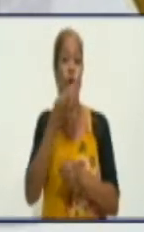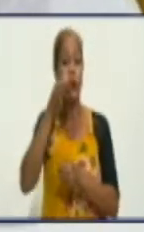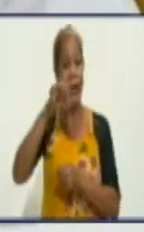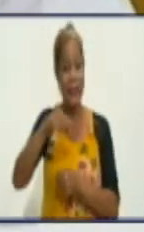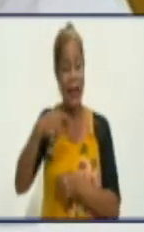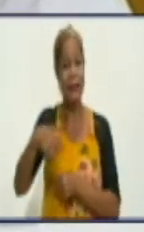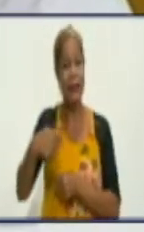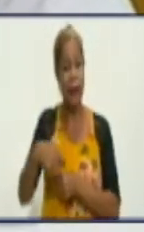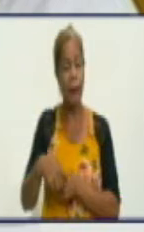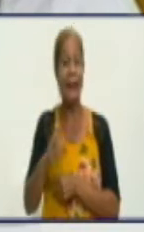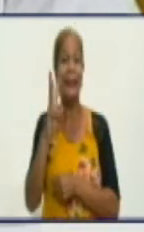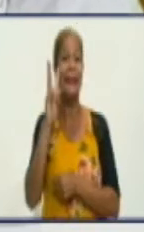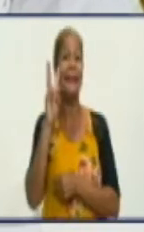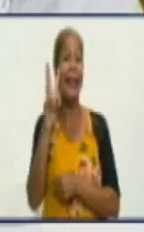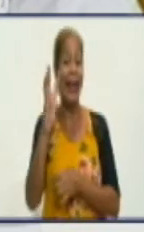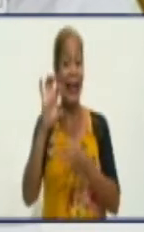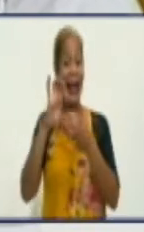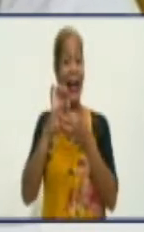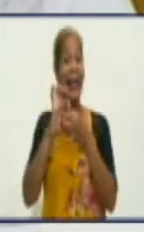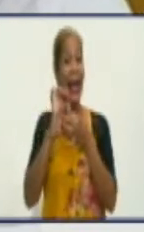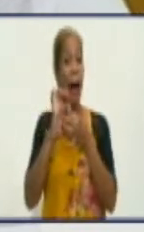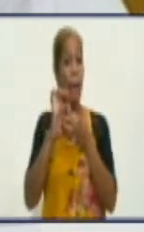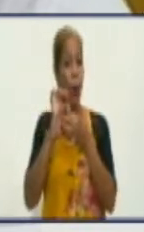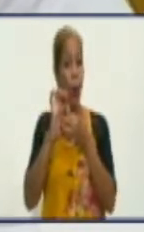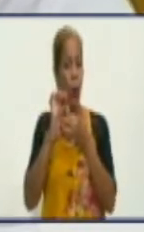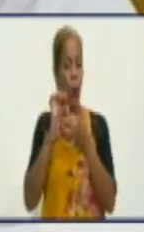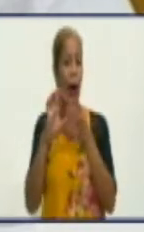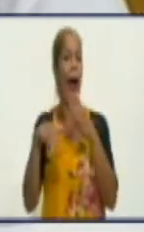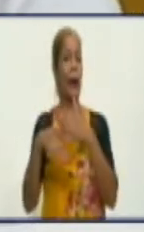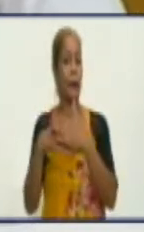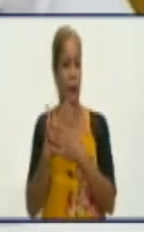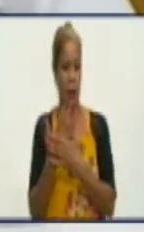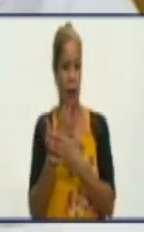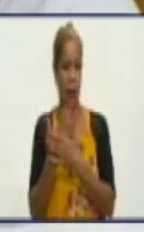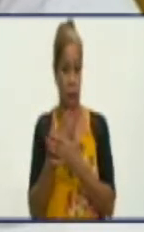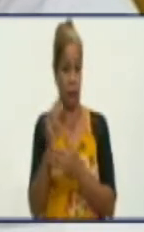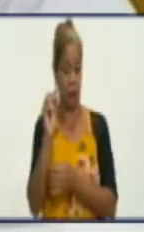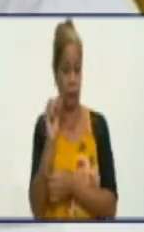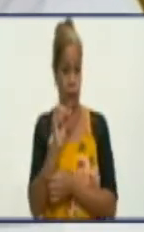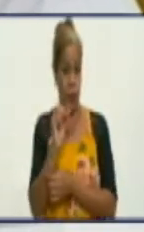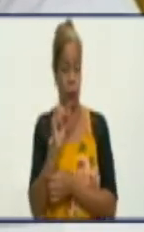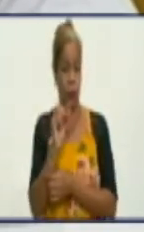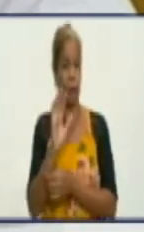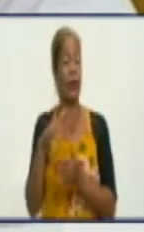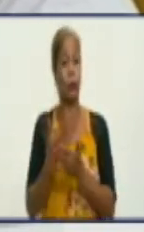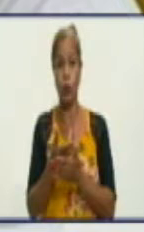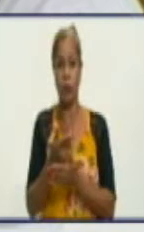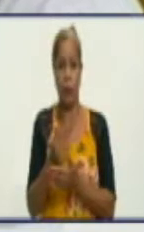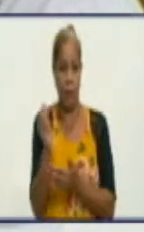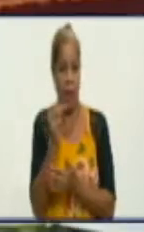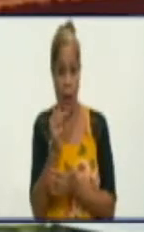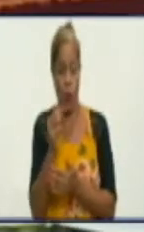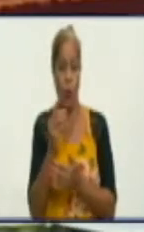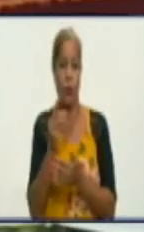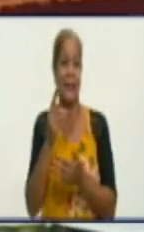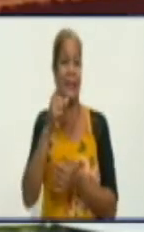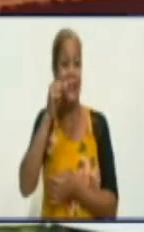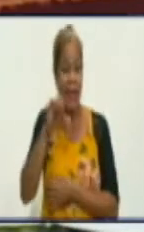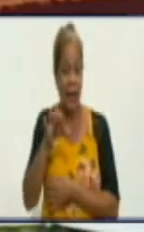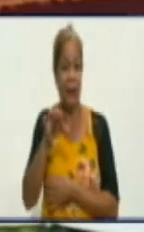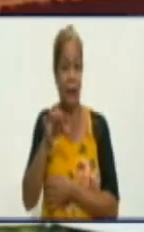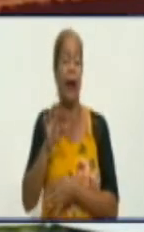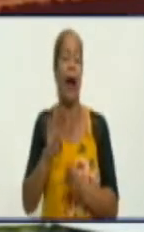es de 3 gramos al día, o sea, es bastante bajo, sí. Uh-huh. Es prácticamente una dieta sin sal. Y a veces hay alimentos